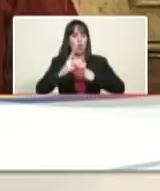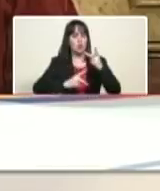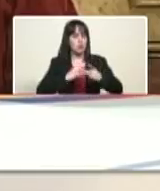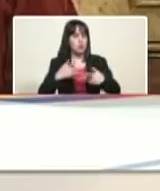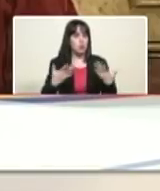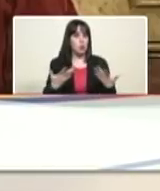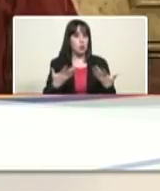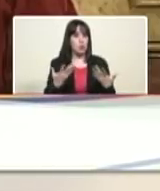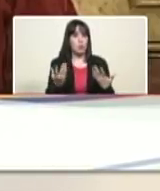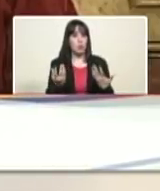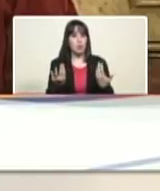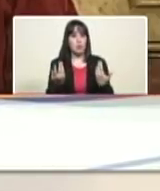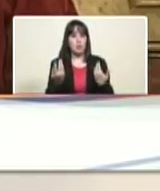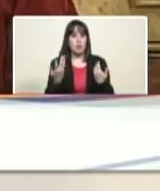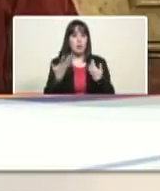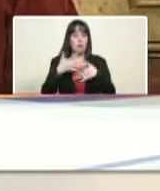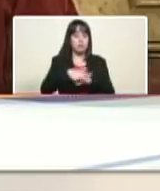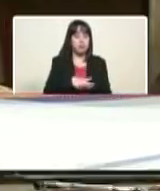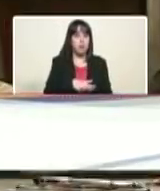integrar el CLAP de limpieza,